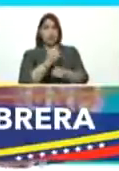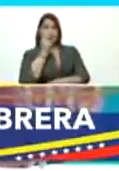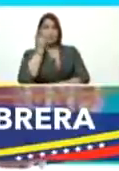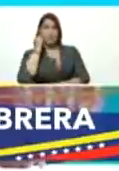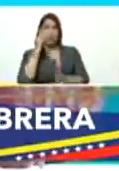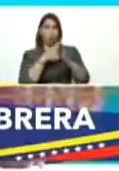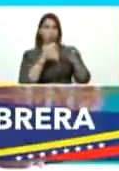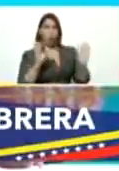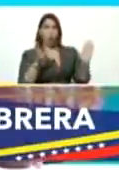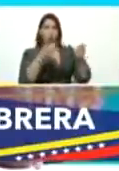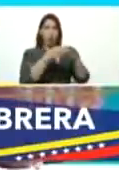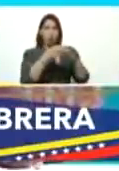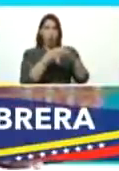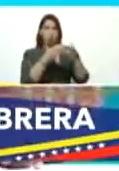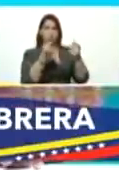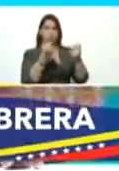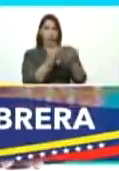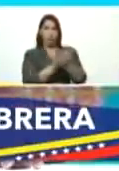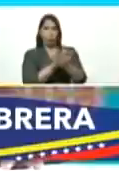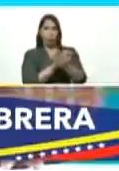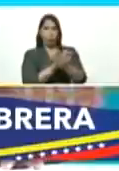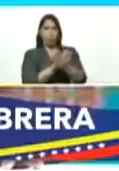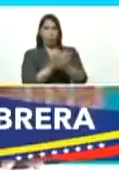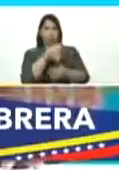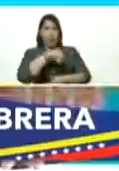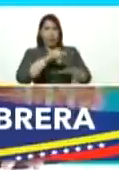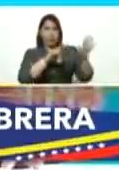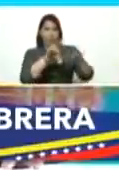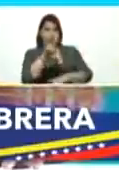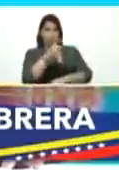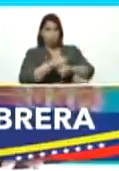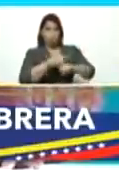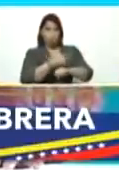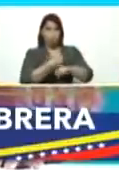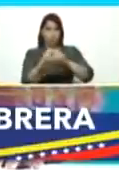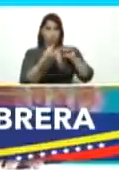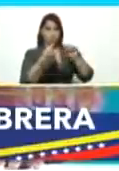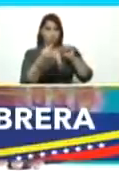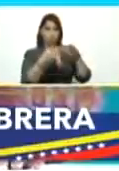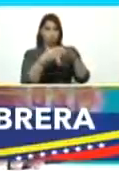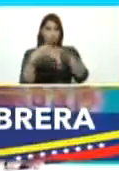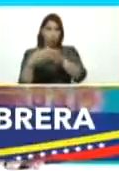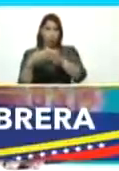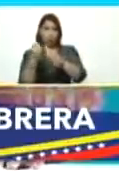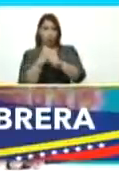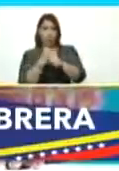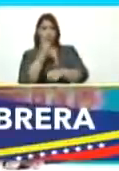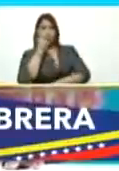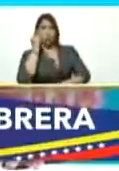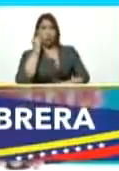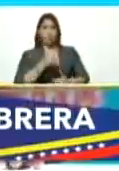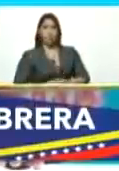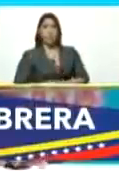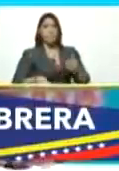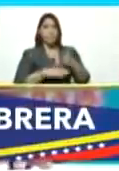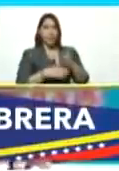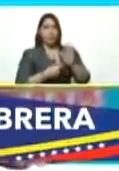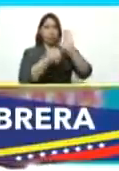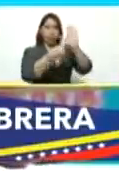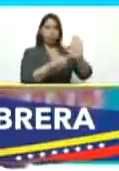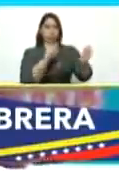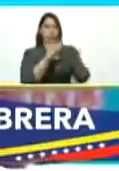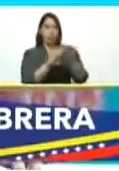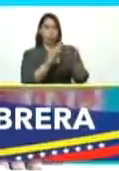todo el equipo económico y muy en estas 72 horas en debate con el equipo de la clase trabajadora vamos a presentar una